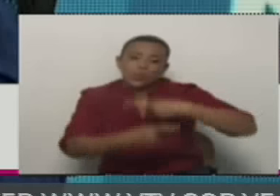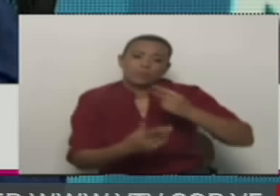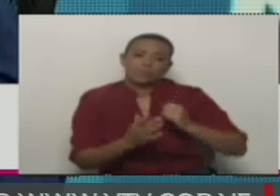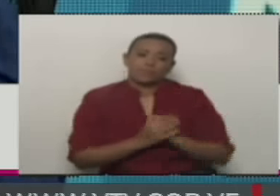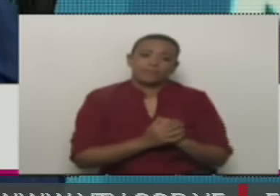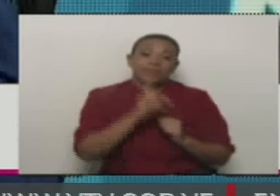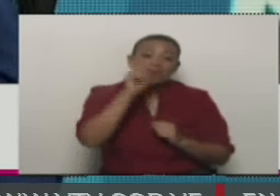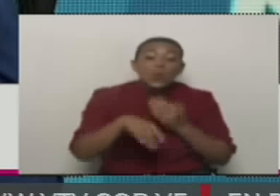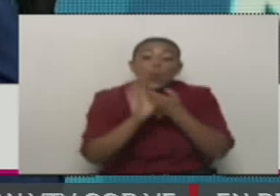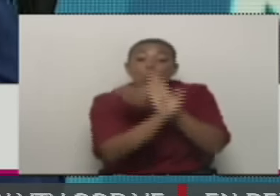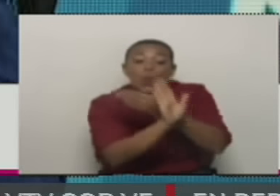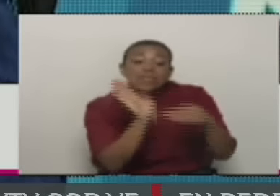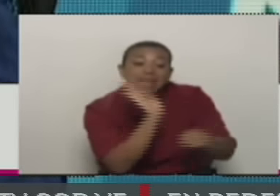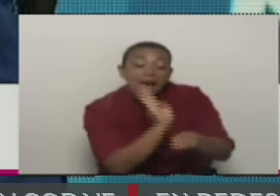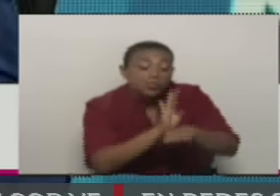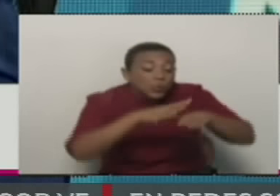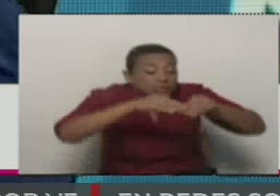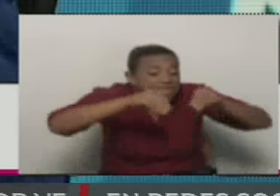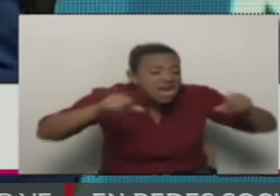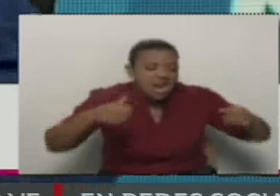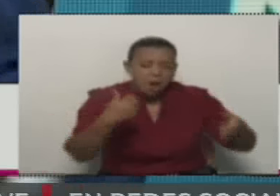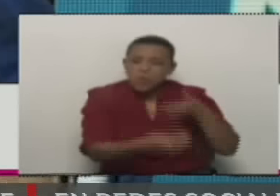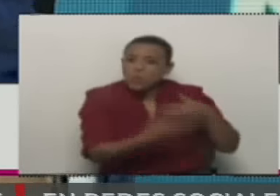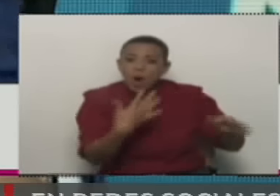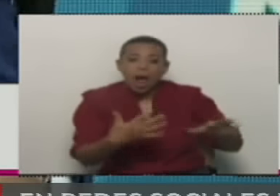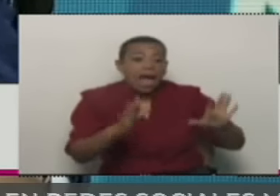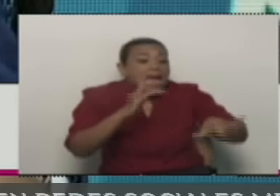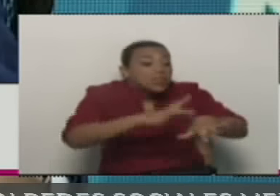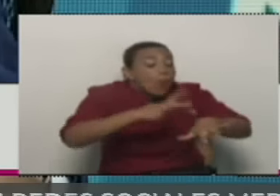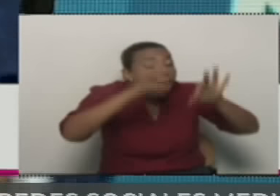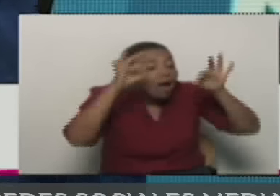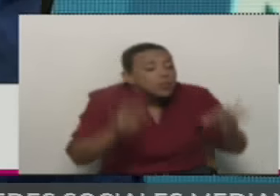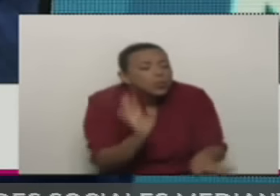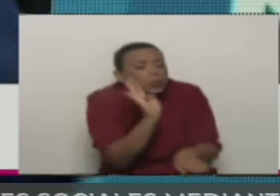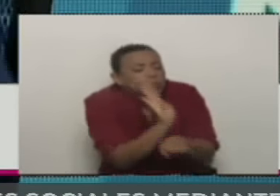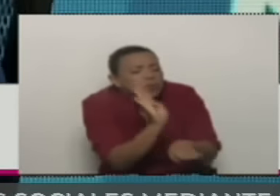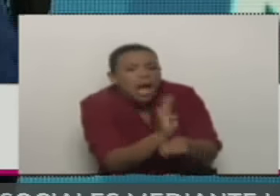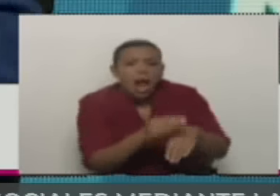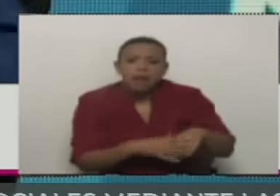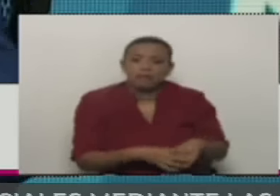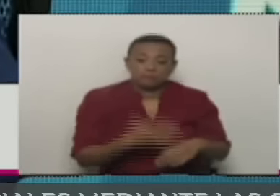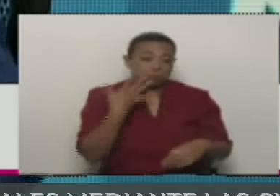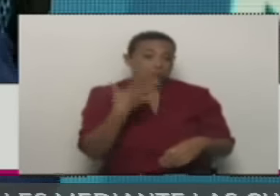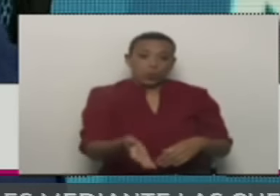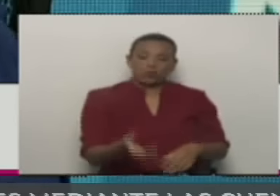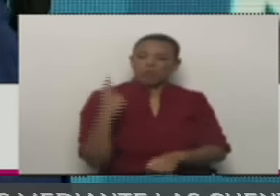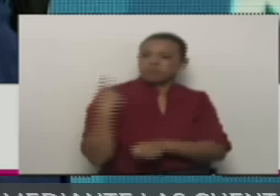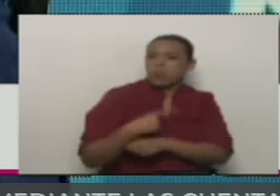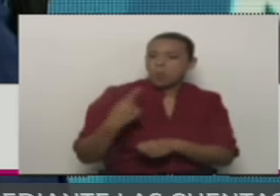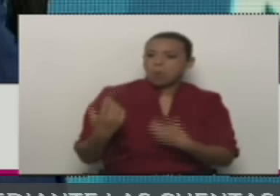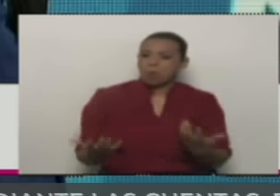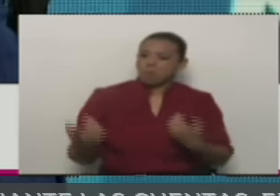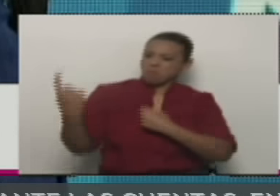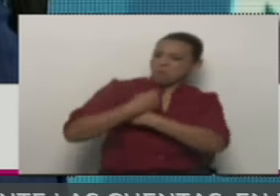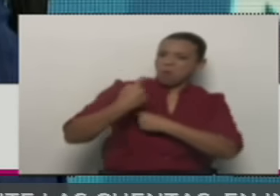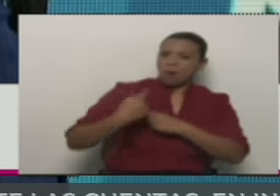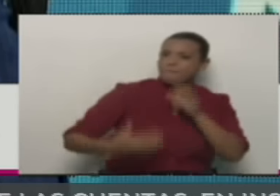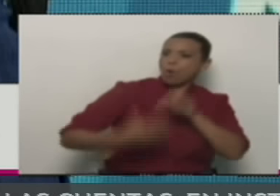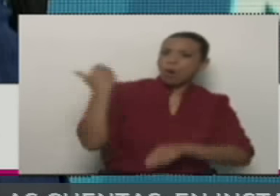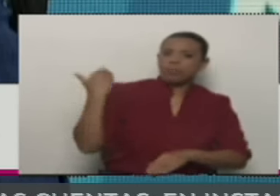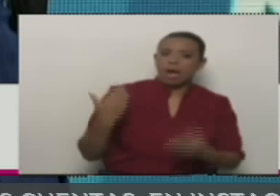y cuidado de la tierra, porque la tierra es sagrada. Entonces tú no le puedes imponer el modelo